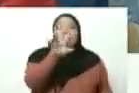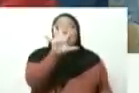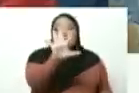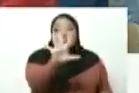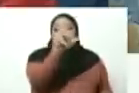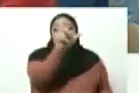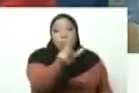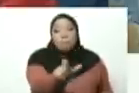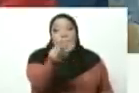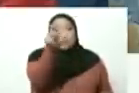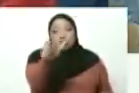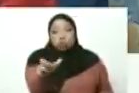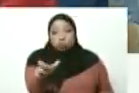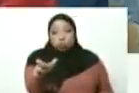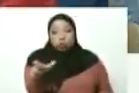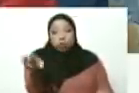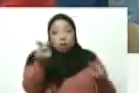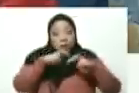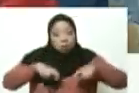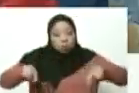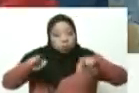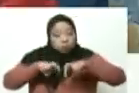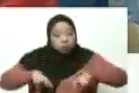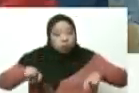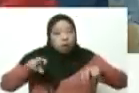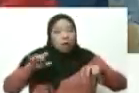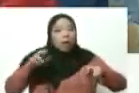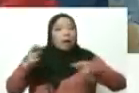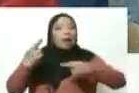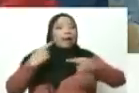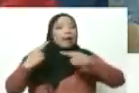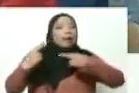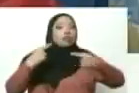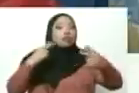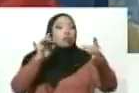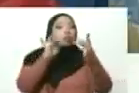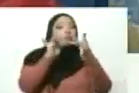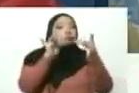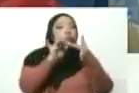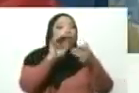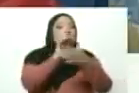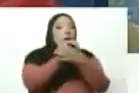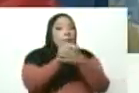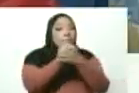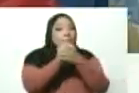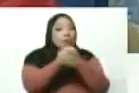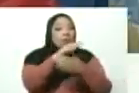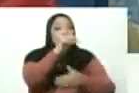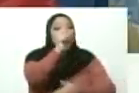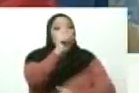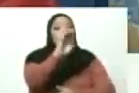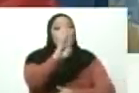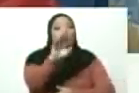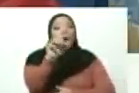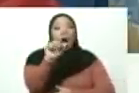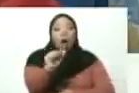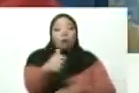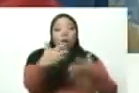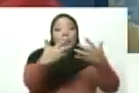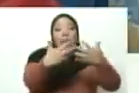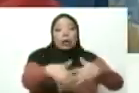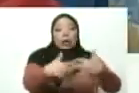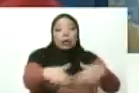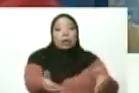por la vinculación a este grupo abba se trata de accionistas directivos y altos cargos del grupo financiero